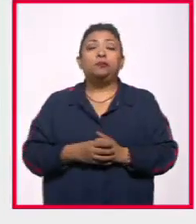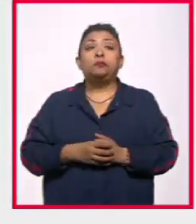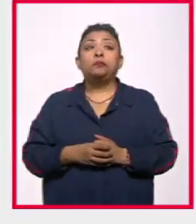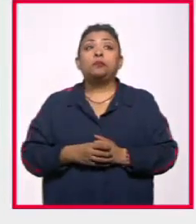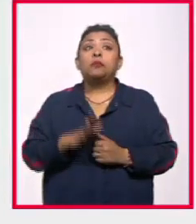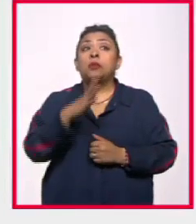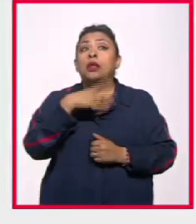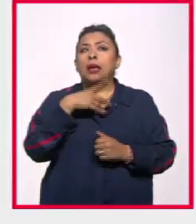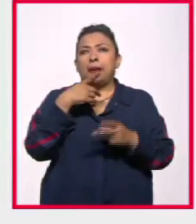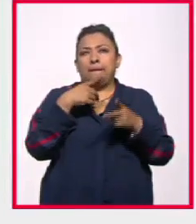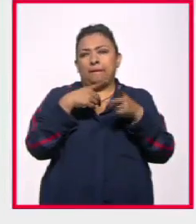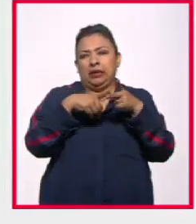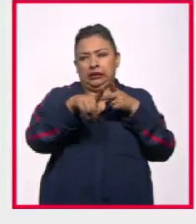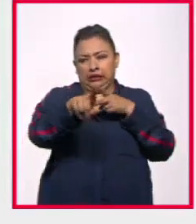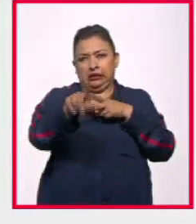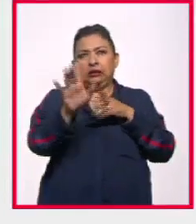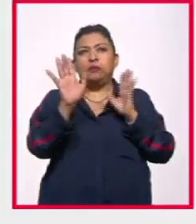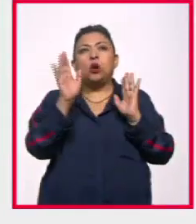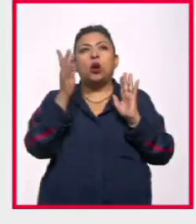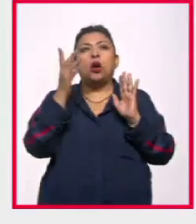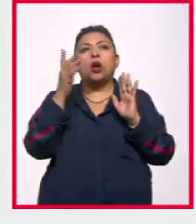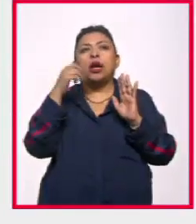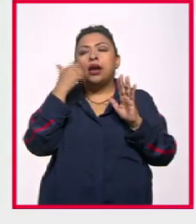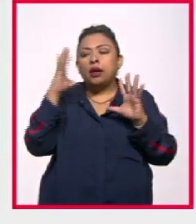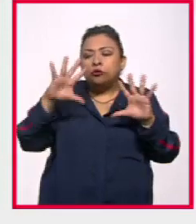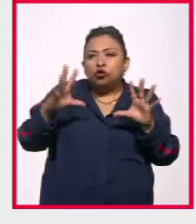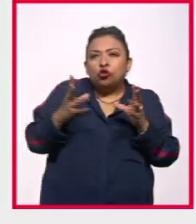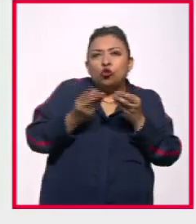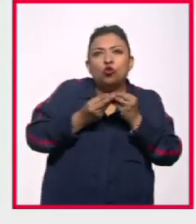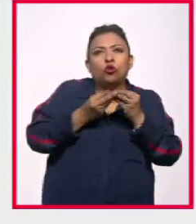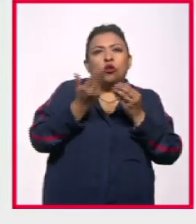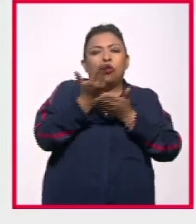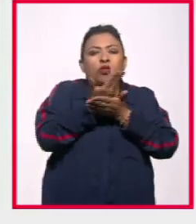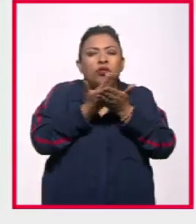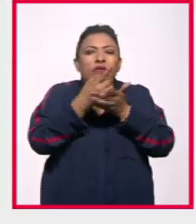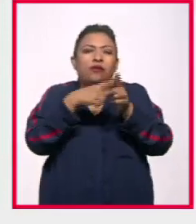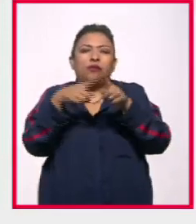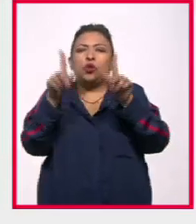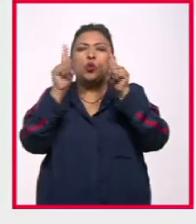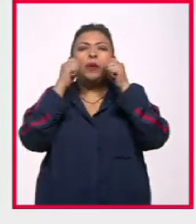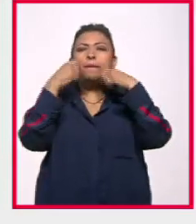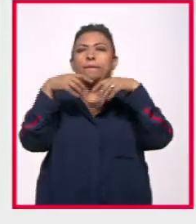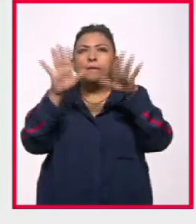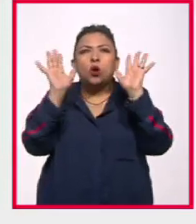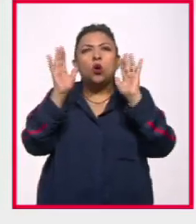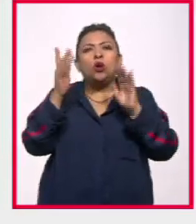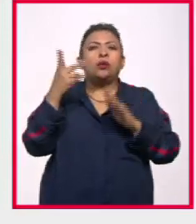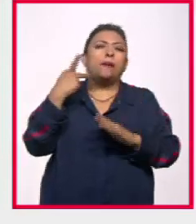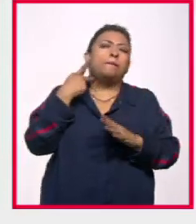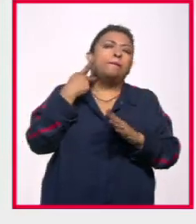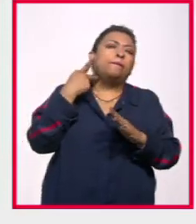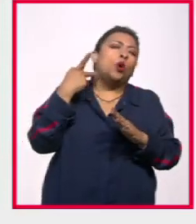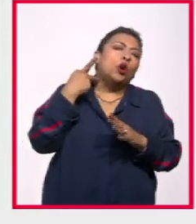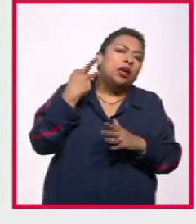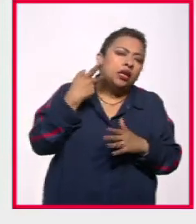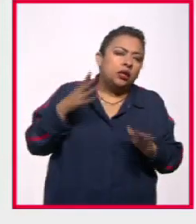en principio pensamos en juntar obra, no importa que fueran algunos cartones políticos y otros